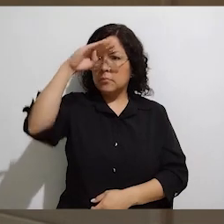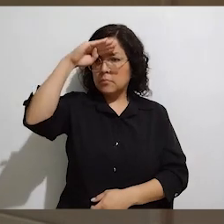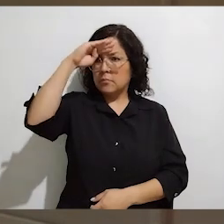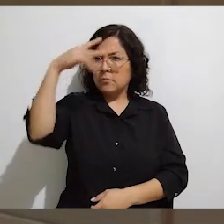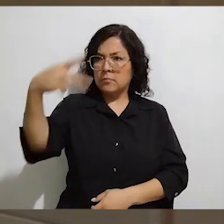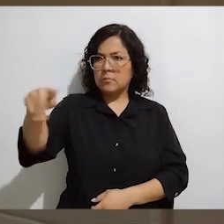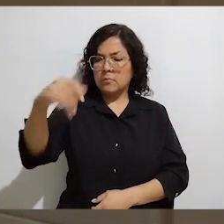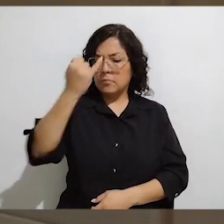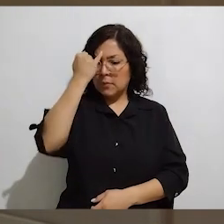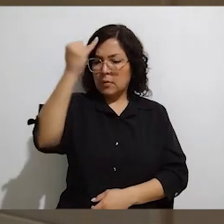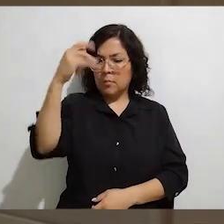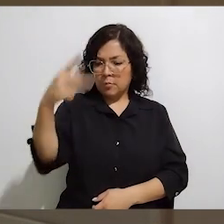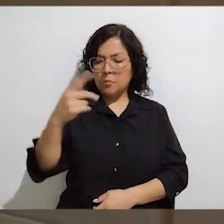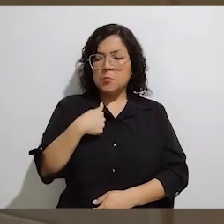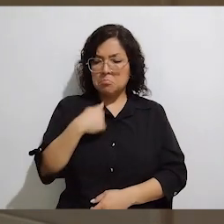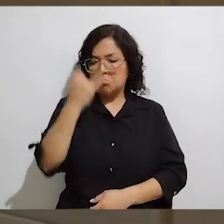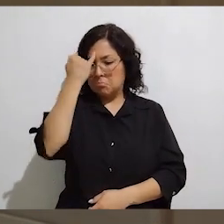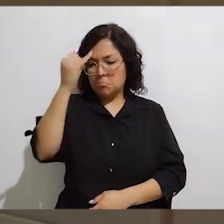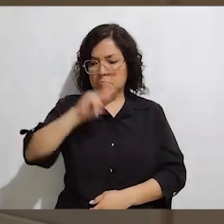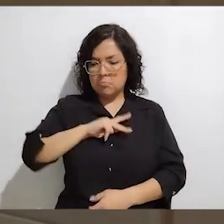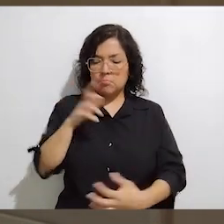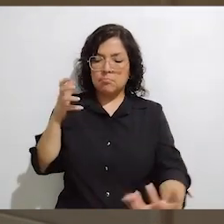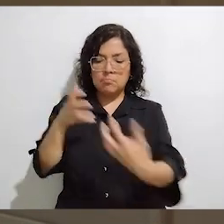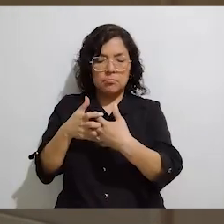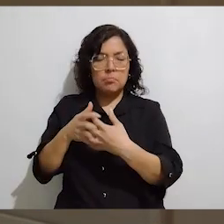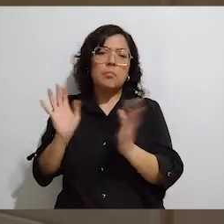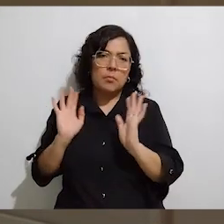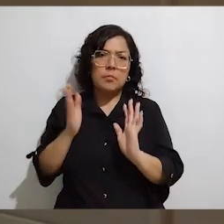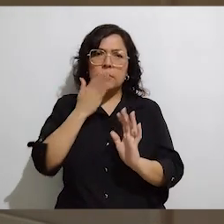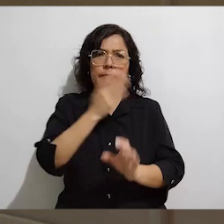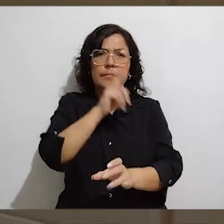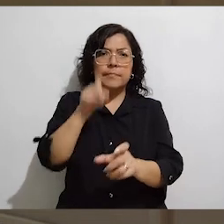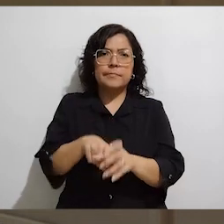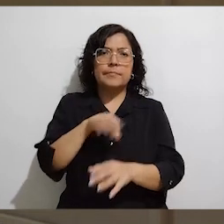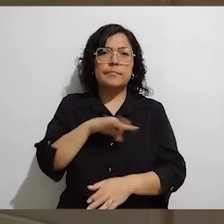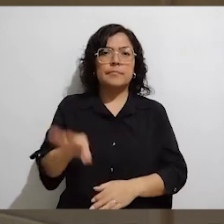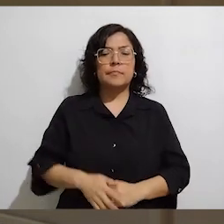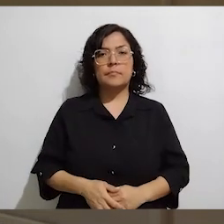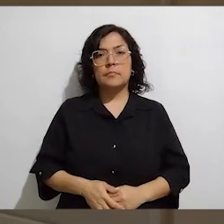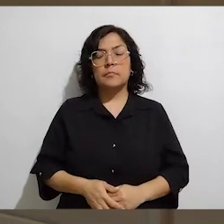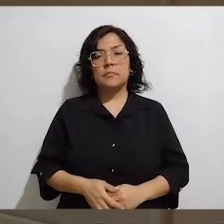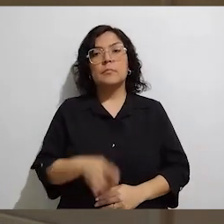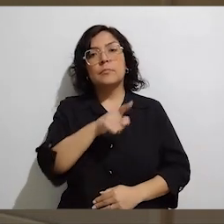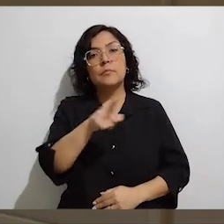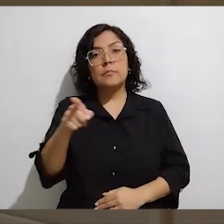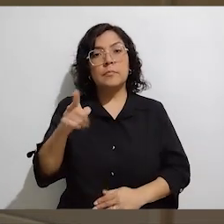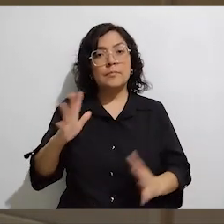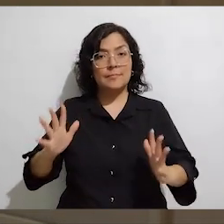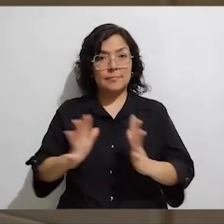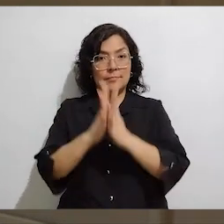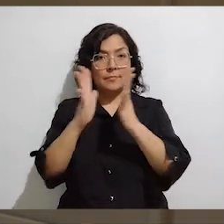dudas, sus inquietudes sociales. Entonces, no dejemos en saco roto. La participación